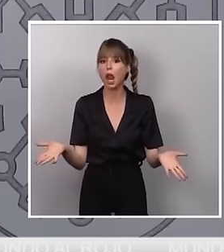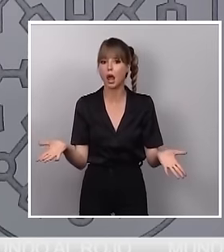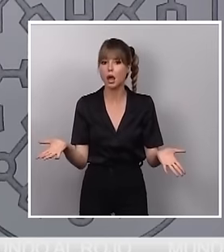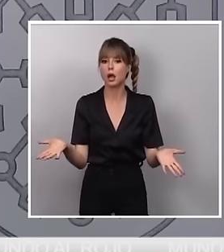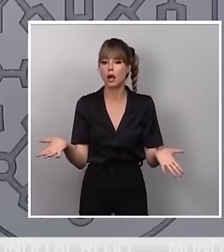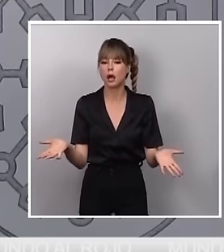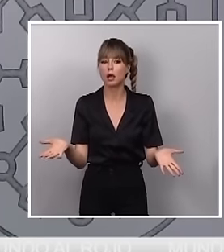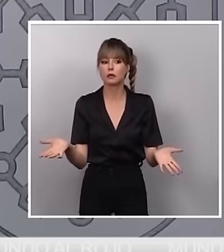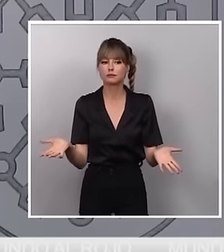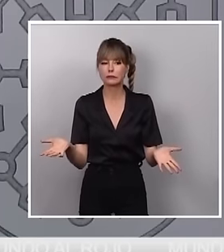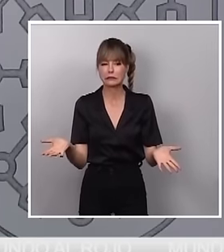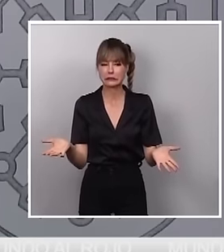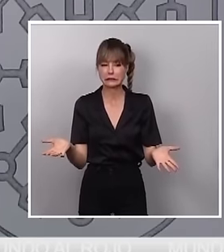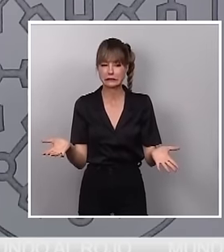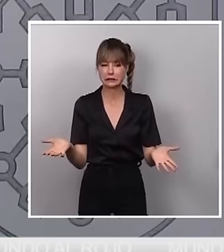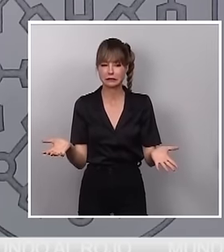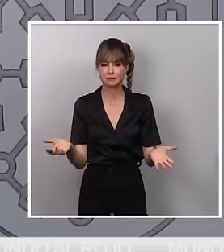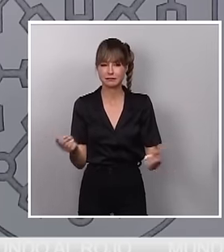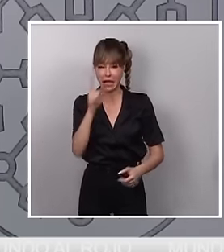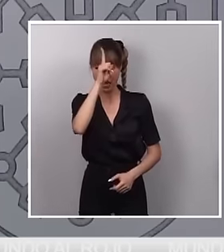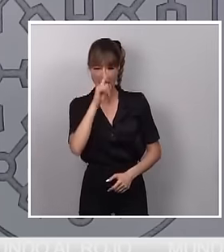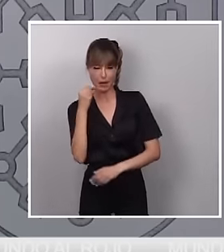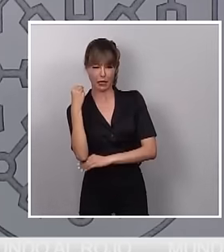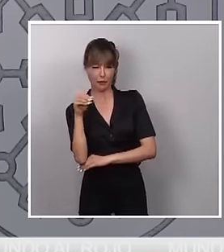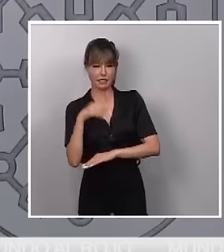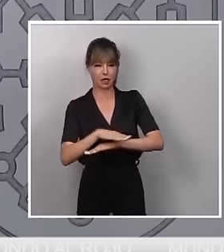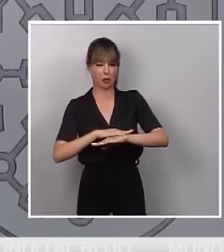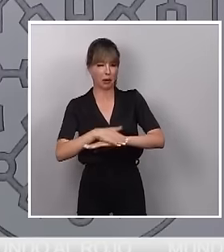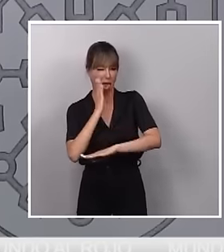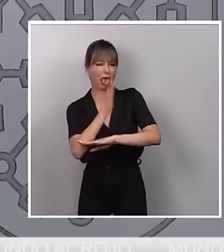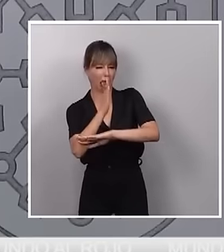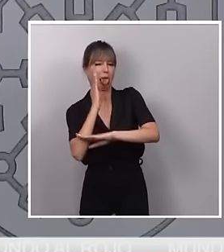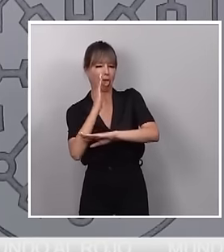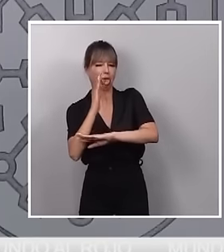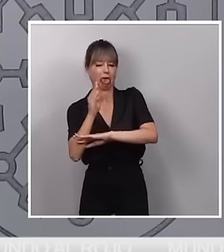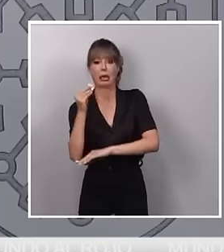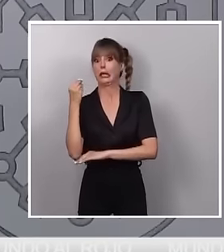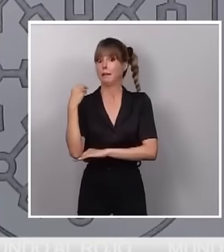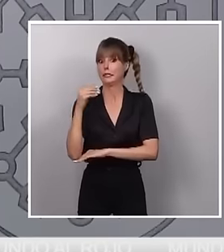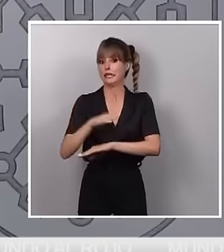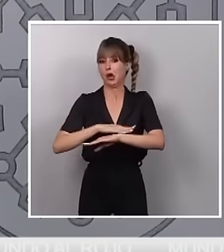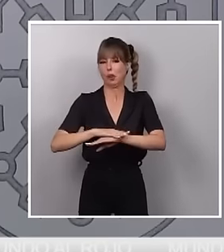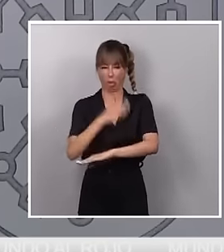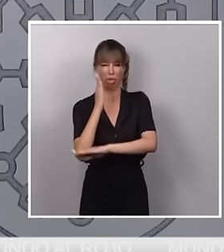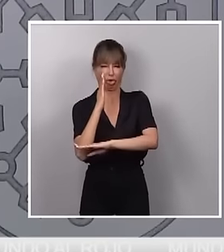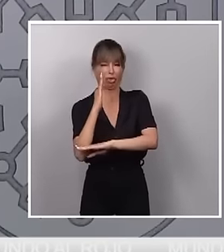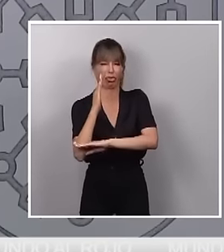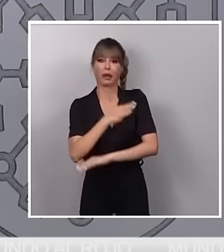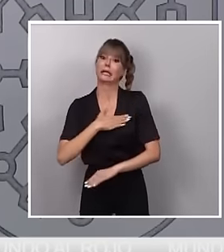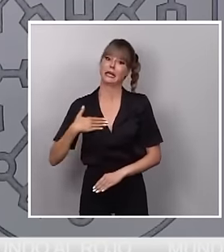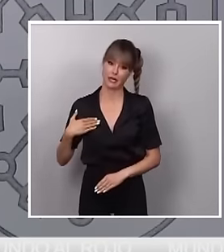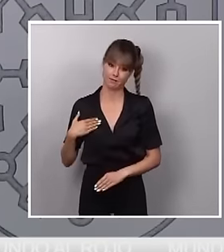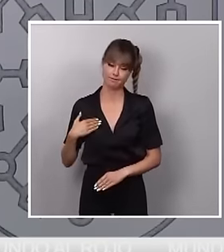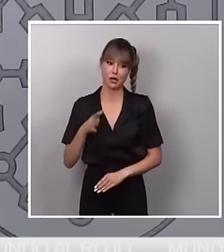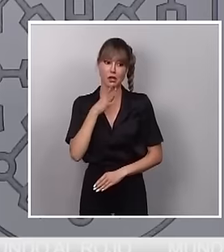que es erosionar la imagen del presidente del gobierno, de la presidencia del gobierno, en base a